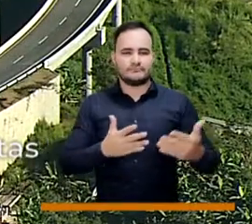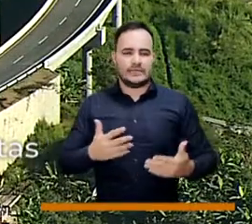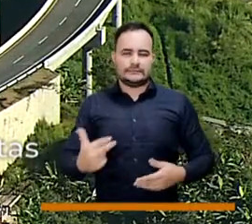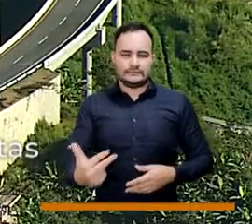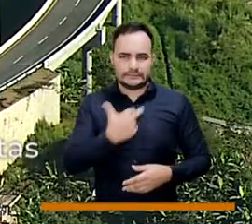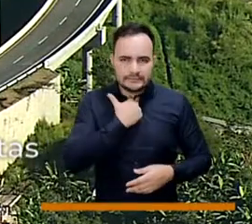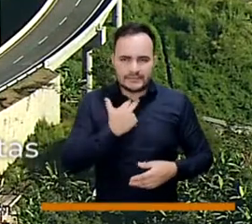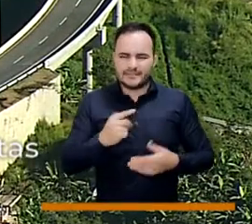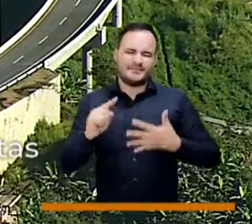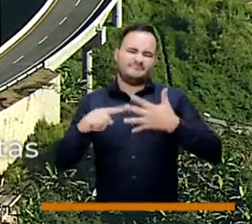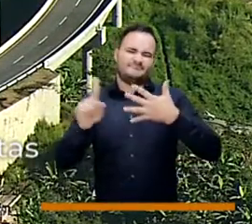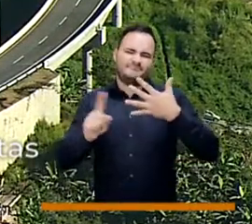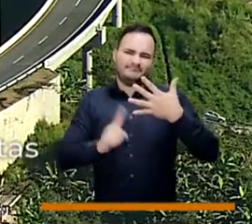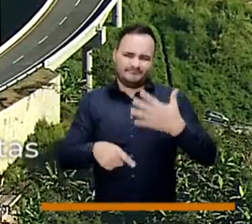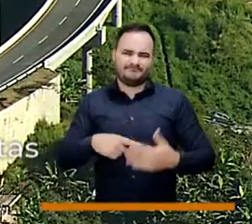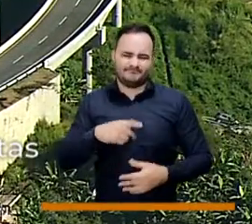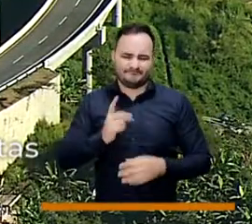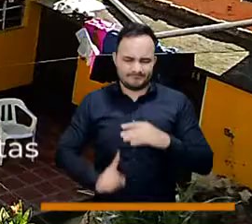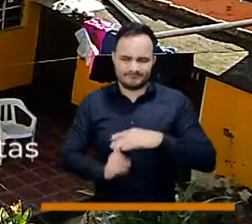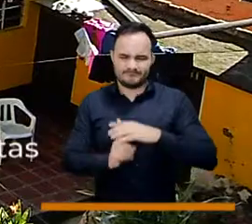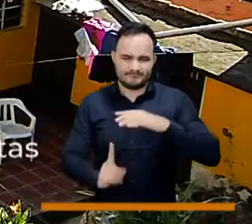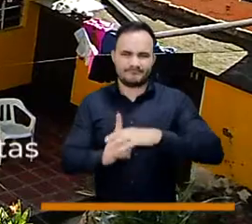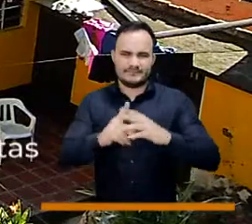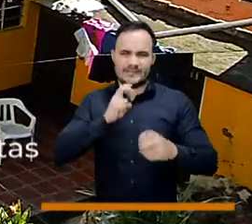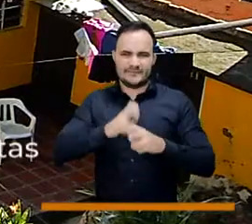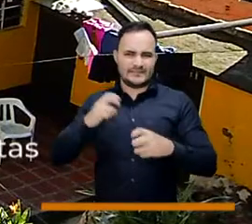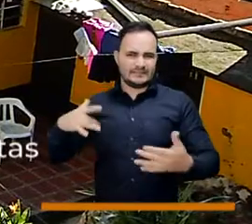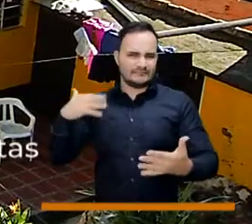Ha generado muchas dificultades. Además,